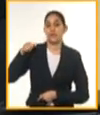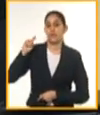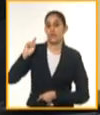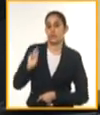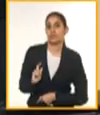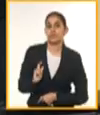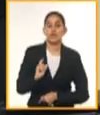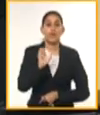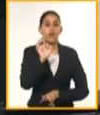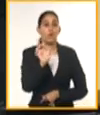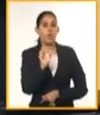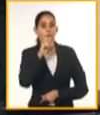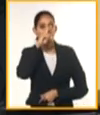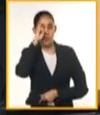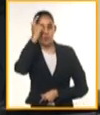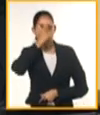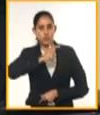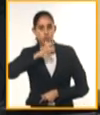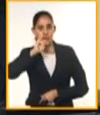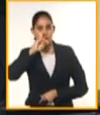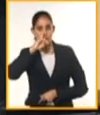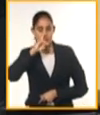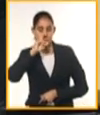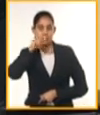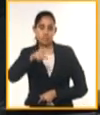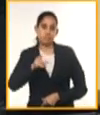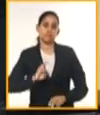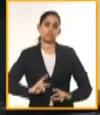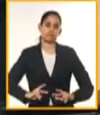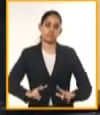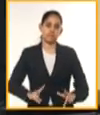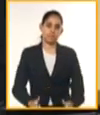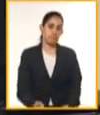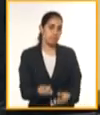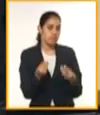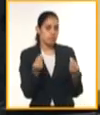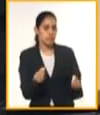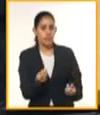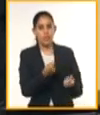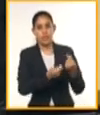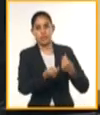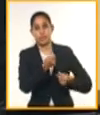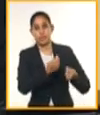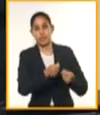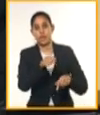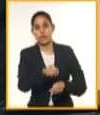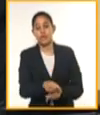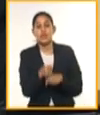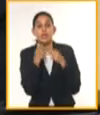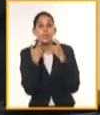que ha sucedido, ha vuelto a salir a la luz cómo financió el gobierno demócrata